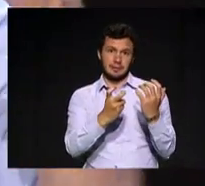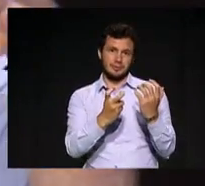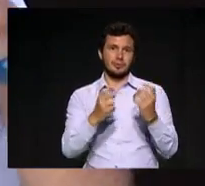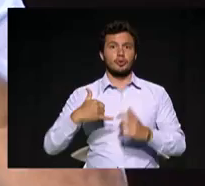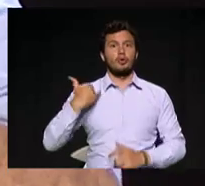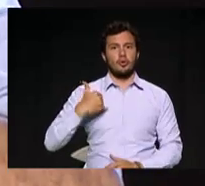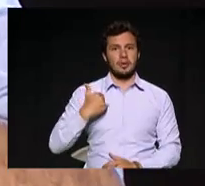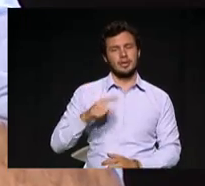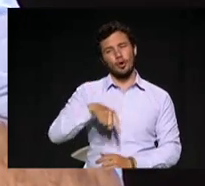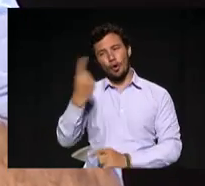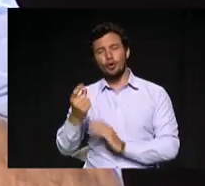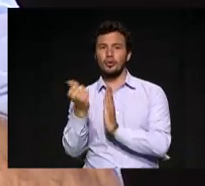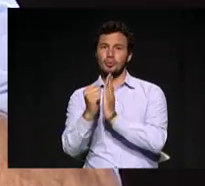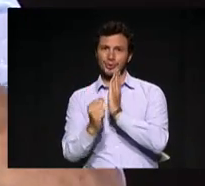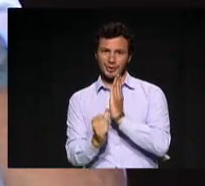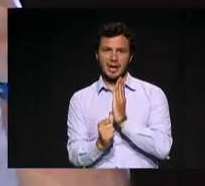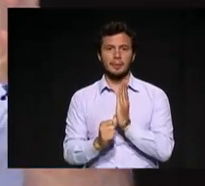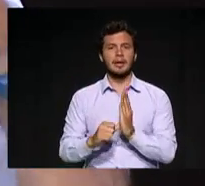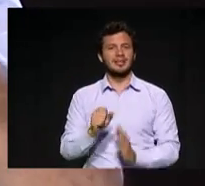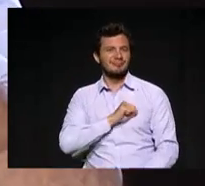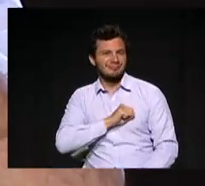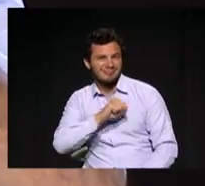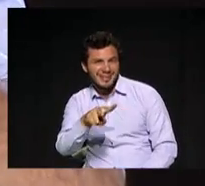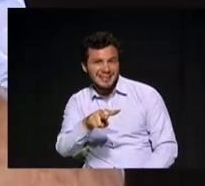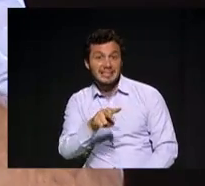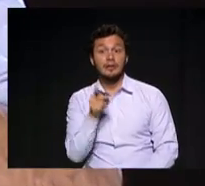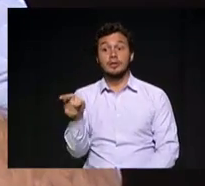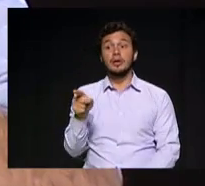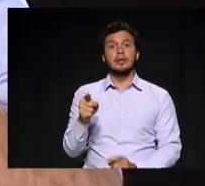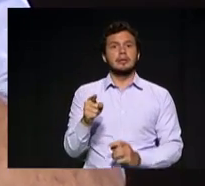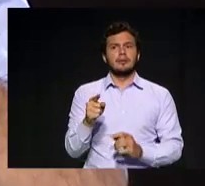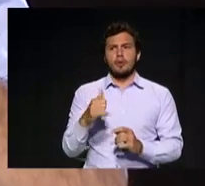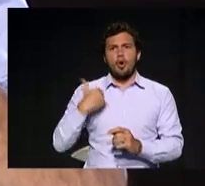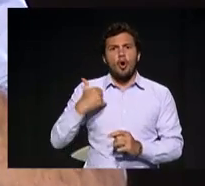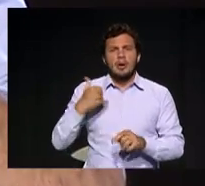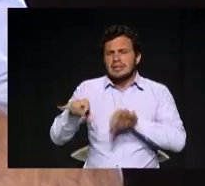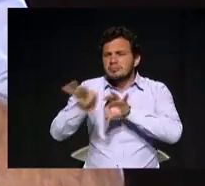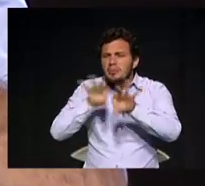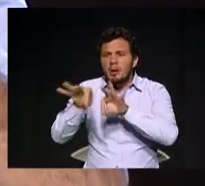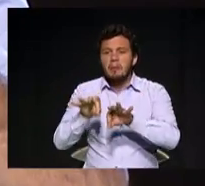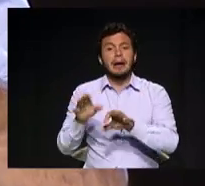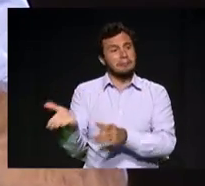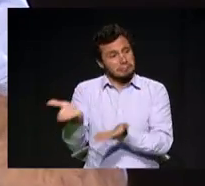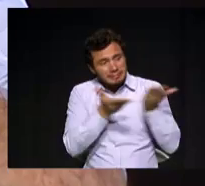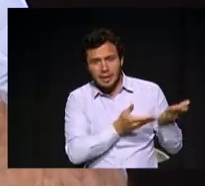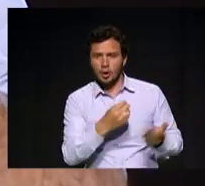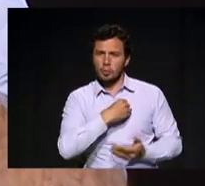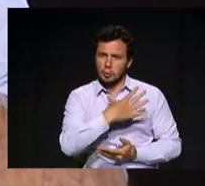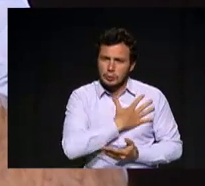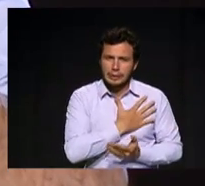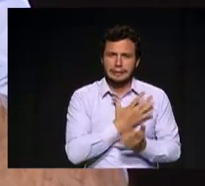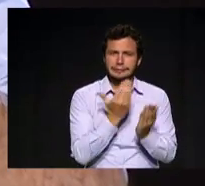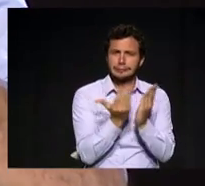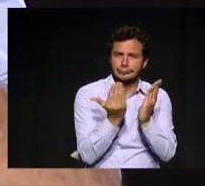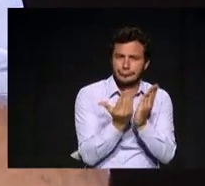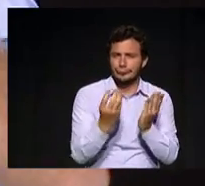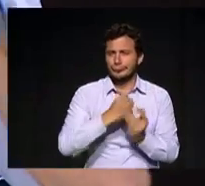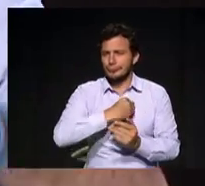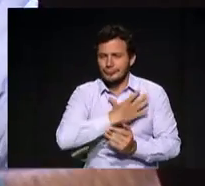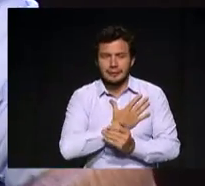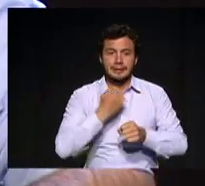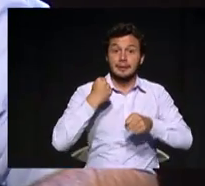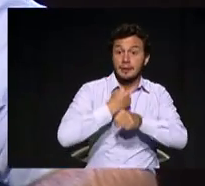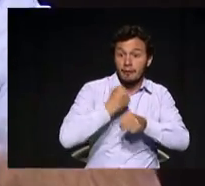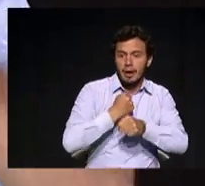mil 80 jóvenes que están en el conflicto los hemos sacado les hemos dado oportunidades de estudio empleo de crear nuevas empresas